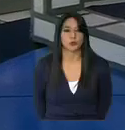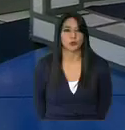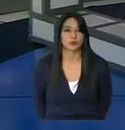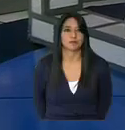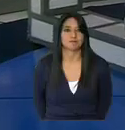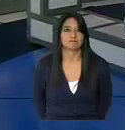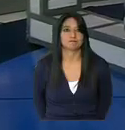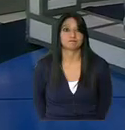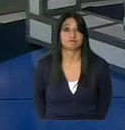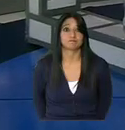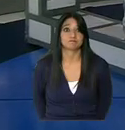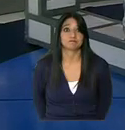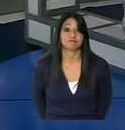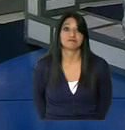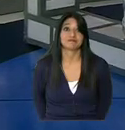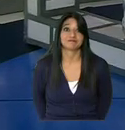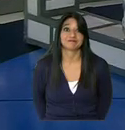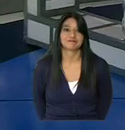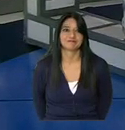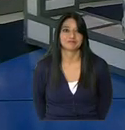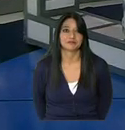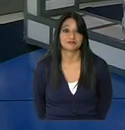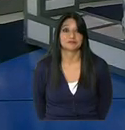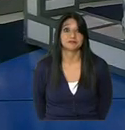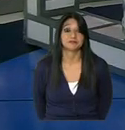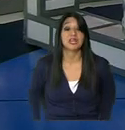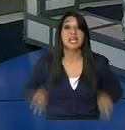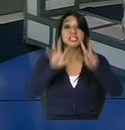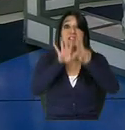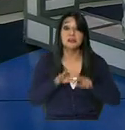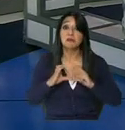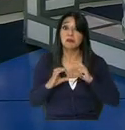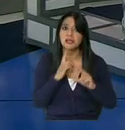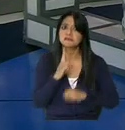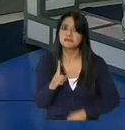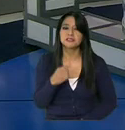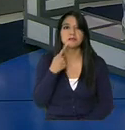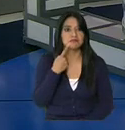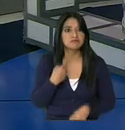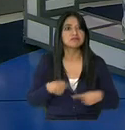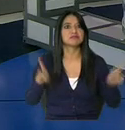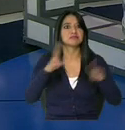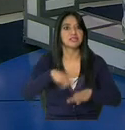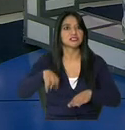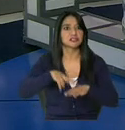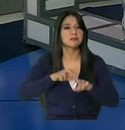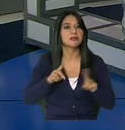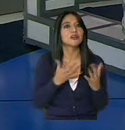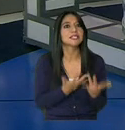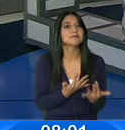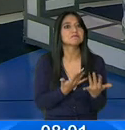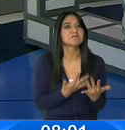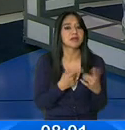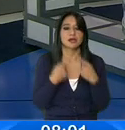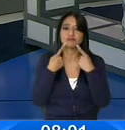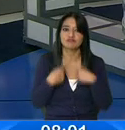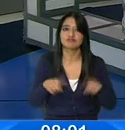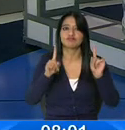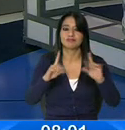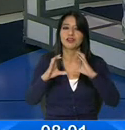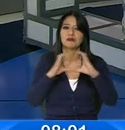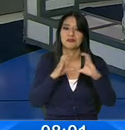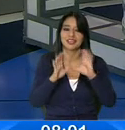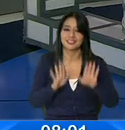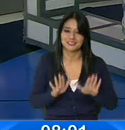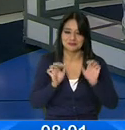La Secretaría General de Comunicación nos mandó orden de que a las 8, pero todavía no hay cadena. Hay que esperar. Estamos a la espera de que ya nos den esa orden.